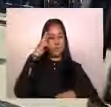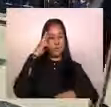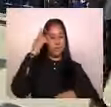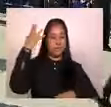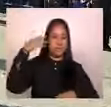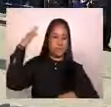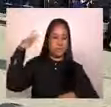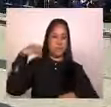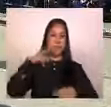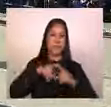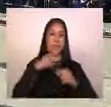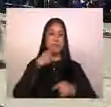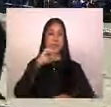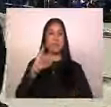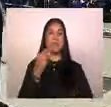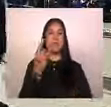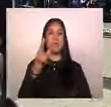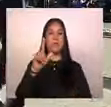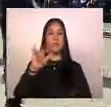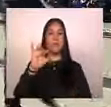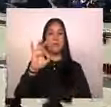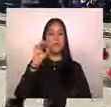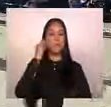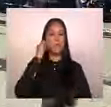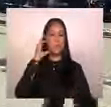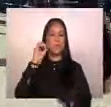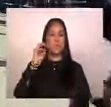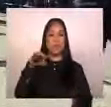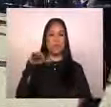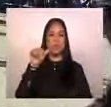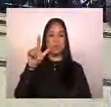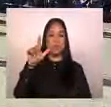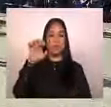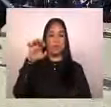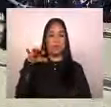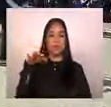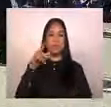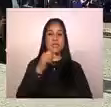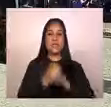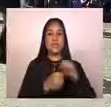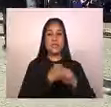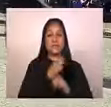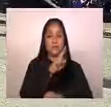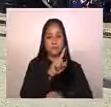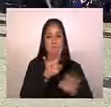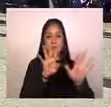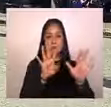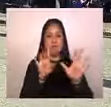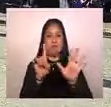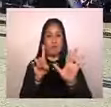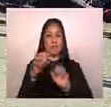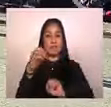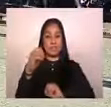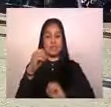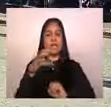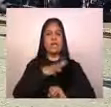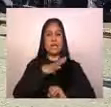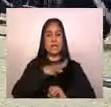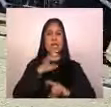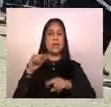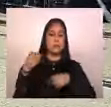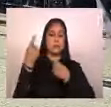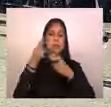Recordado presbítero Julio González Celis en 1960. Ha tenido tres